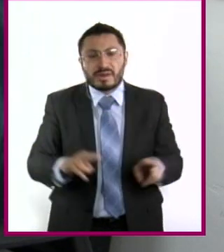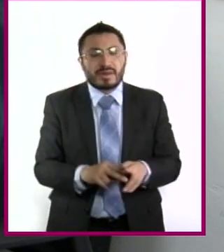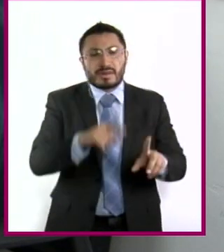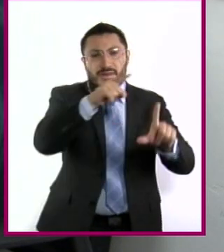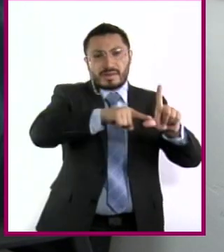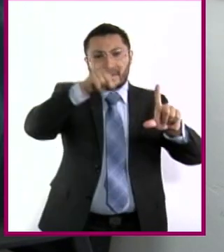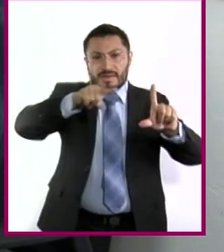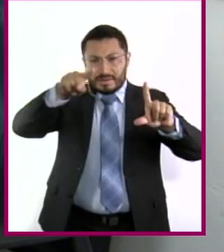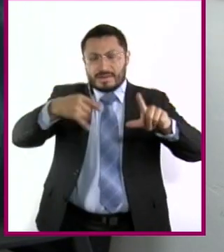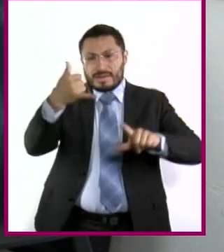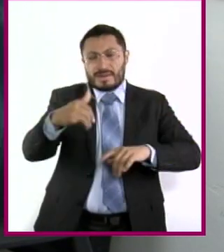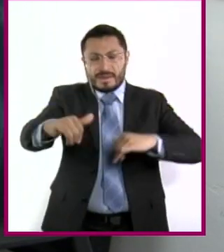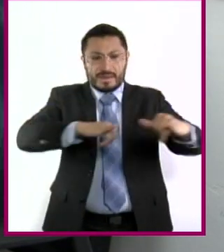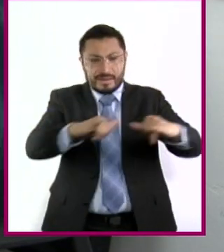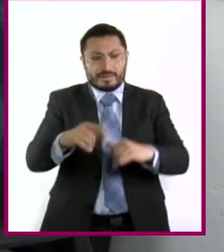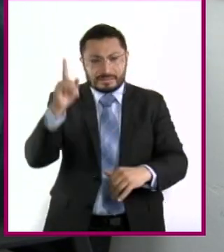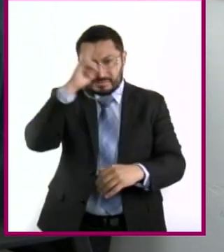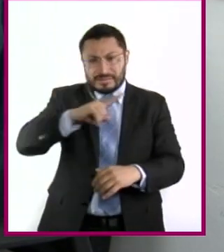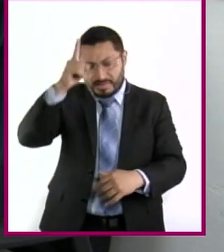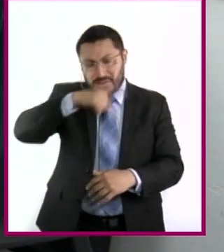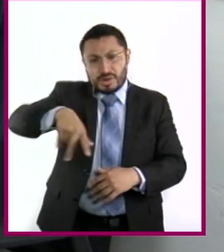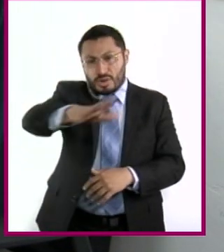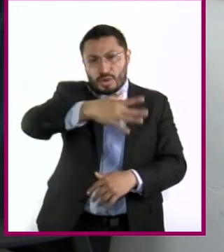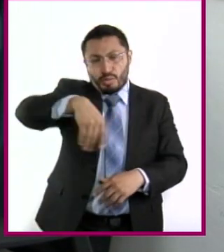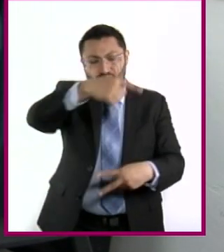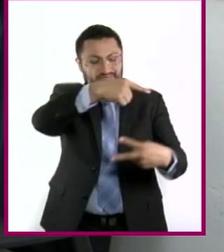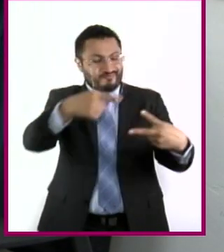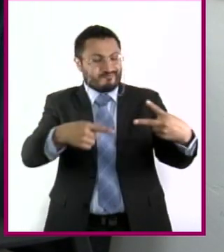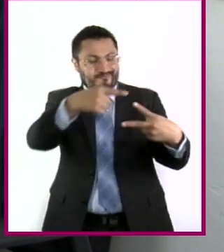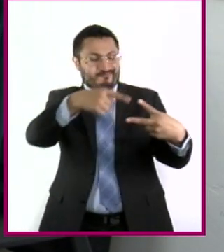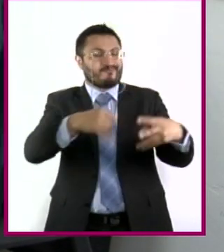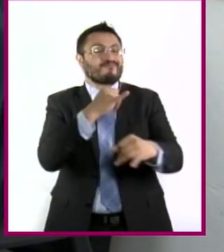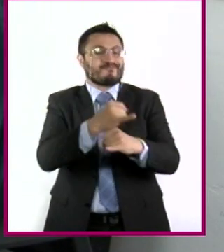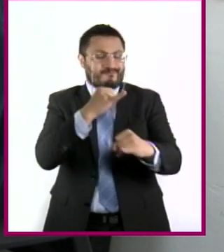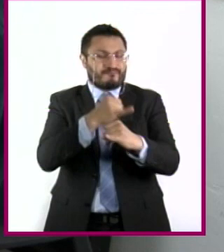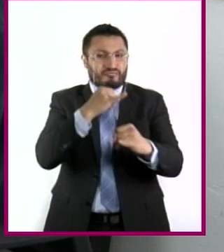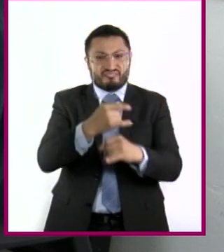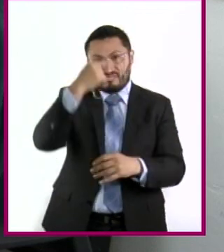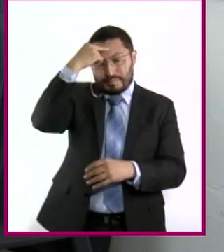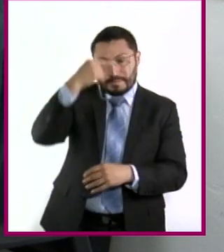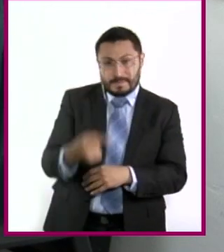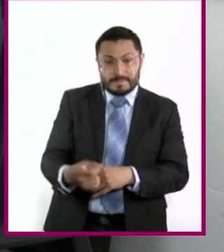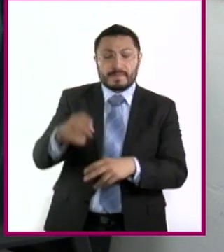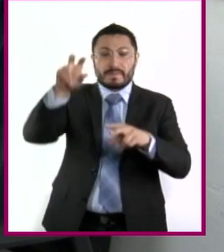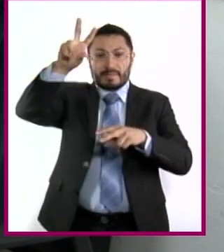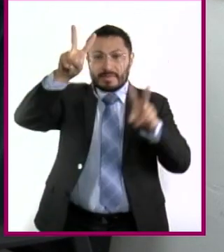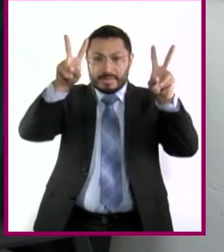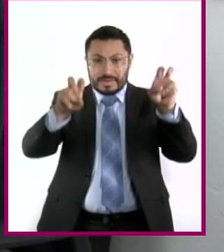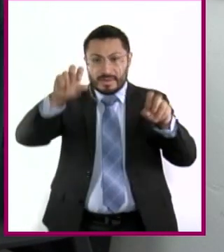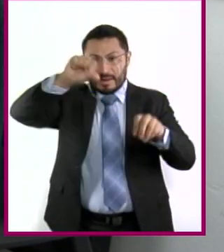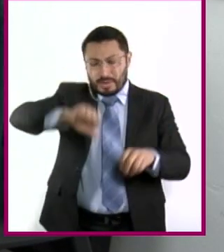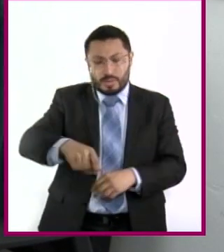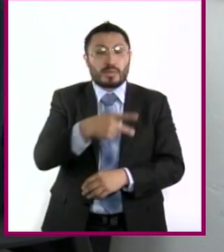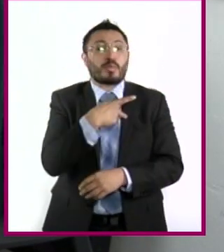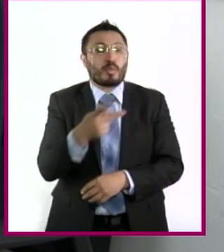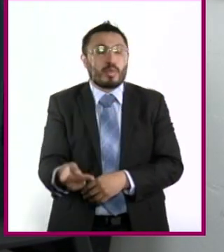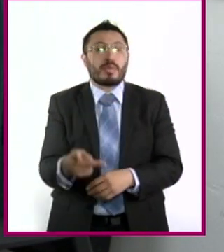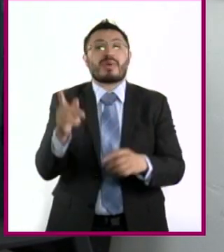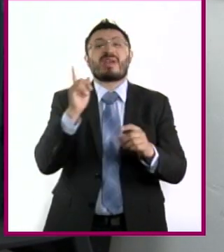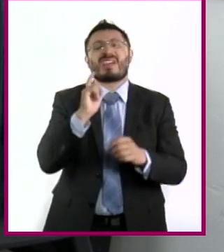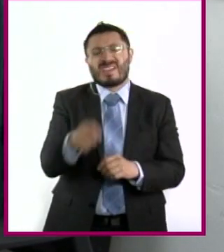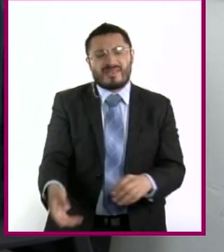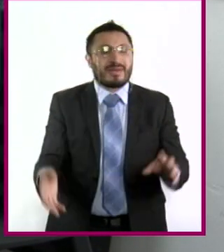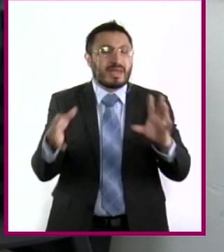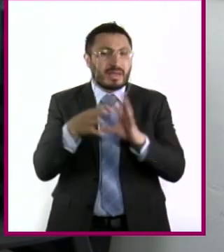Geografía. Les recomiendo buscar en ambas páginas de internet, porque precisamente el tema de hoy es la pobreza, su definición, sus